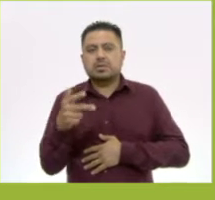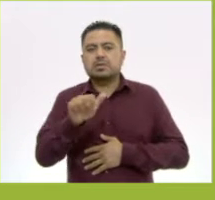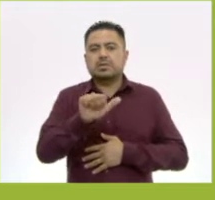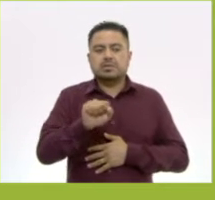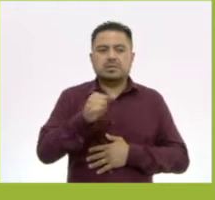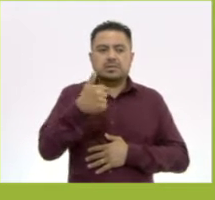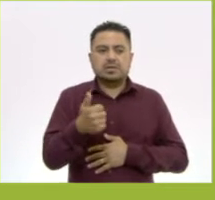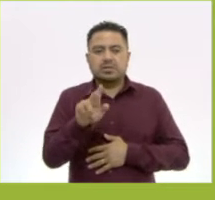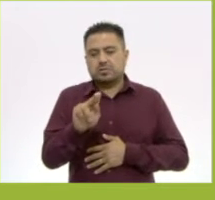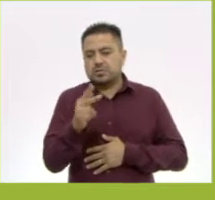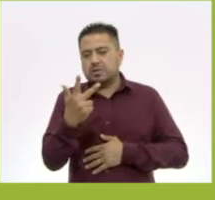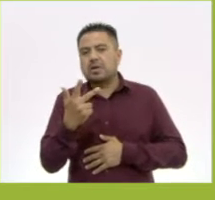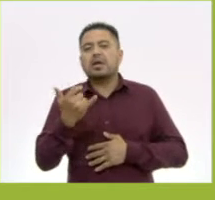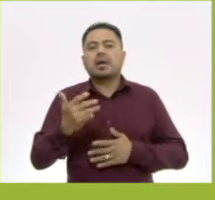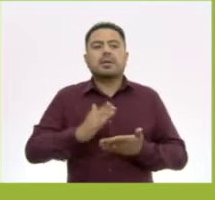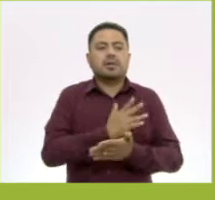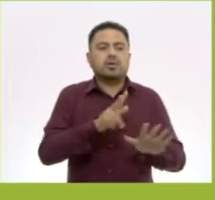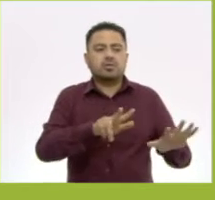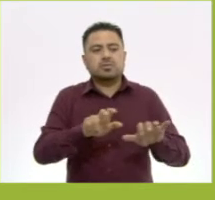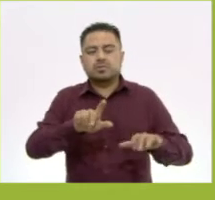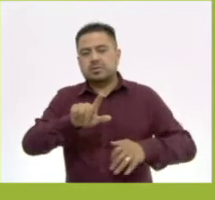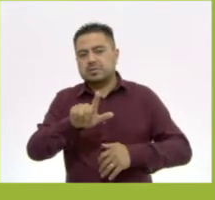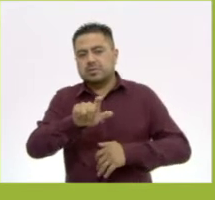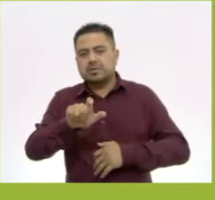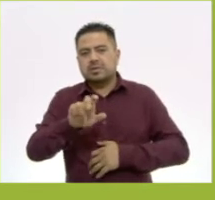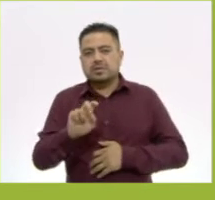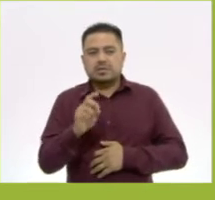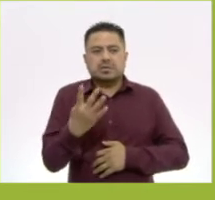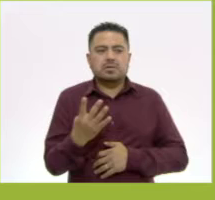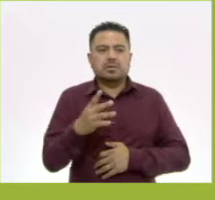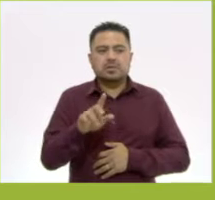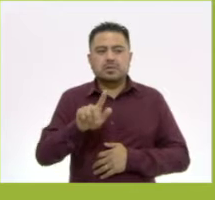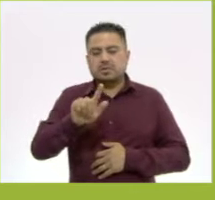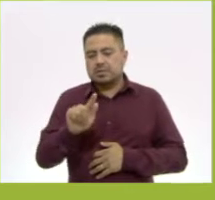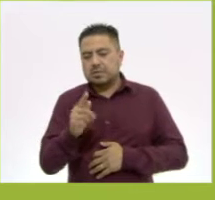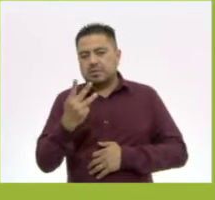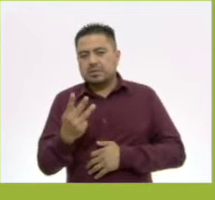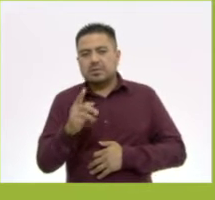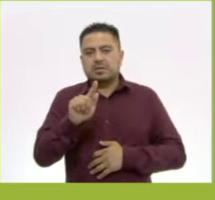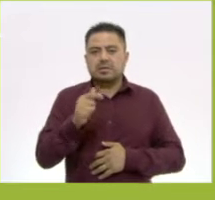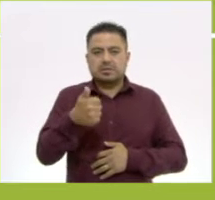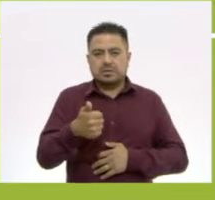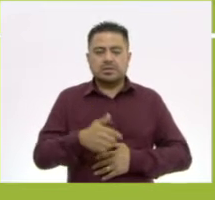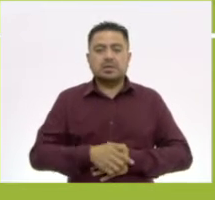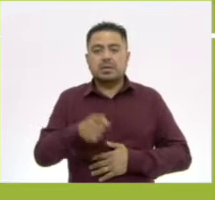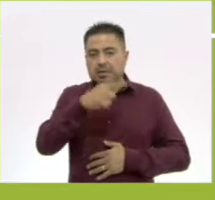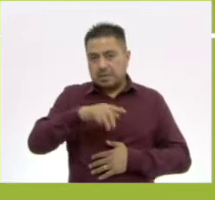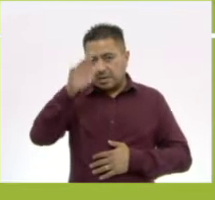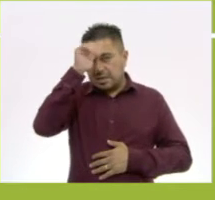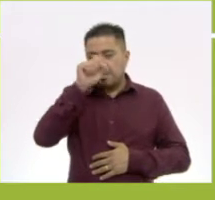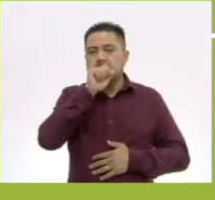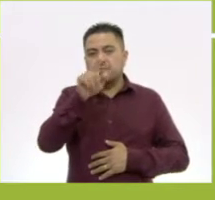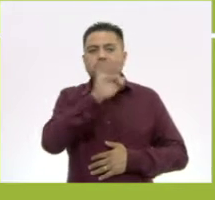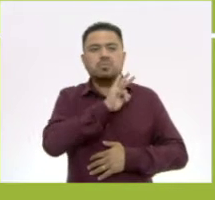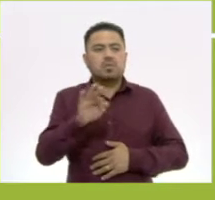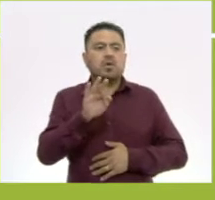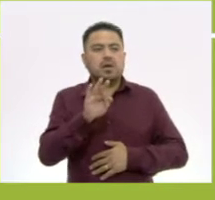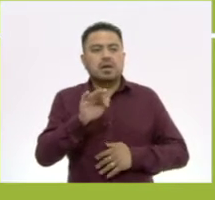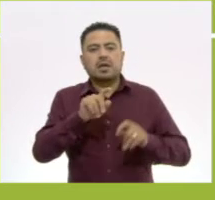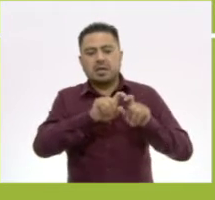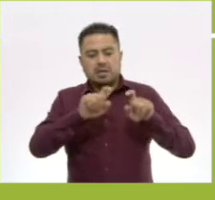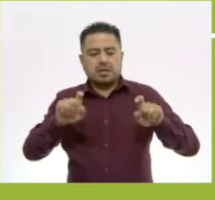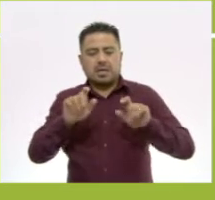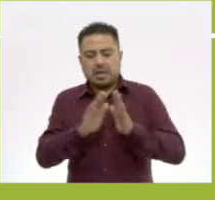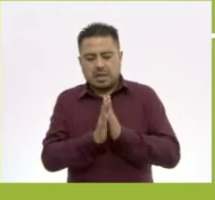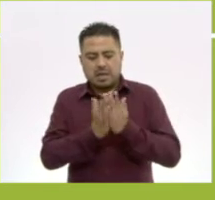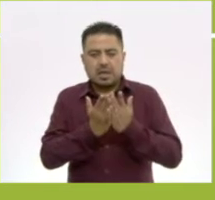688 y 874 107 376 recuerden que también pueden encontrar el álbum